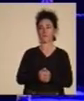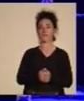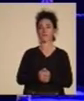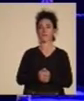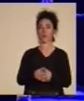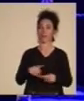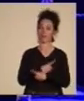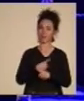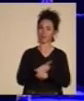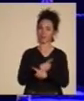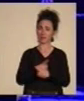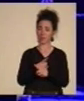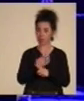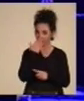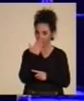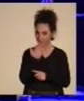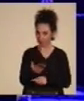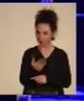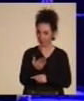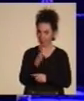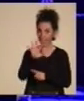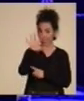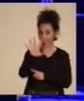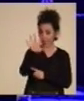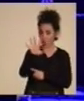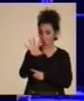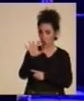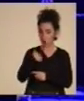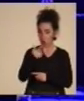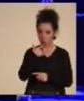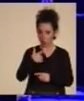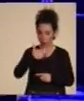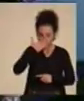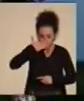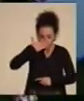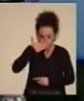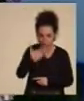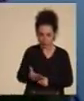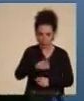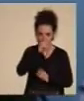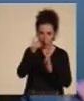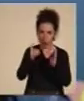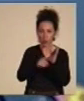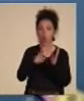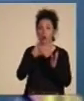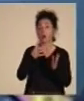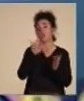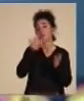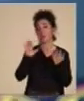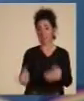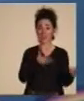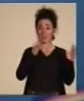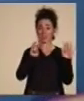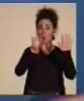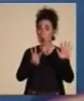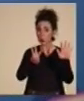Ay, qué nervios, porque en verdad son cinco, pero, y lo digo con total sinceridad. Yo creo que cuando son fases de 8,